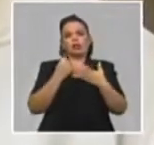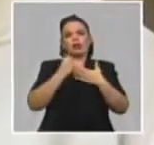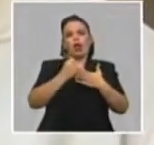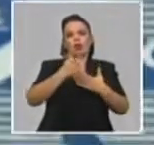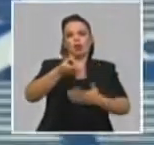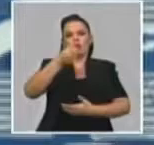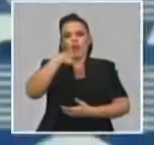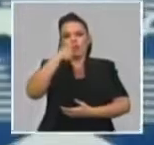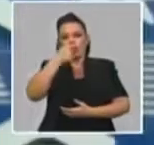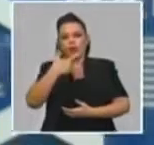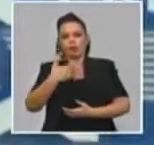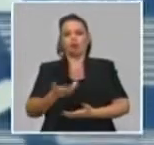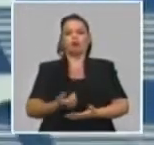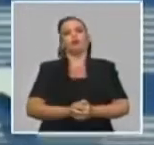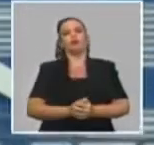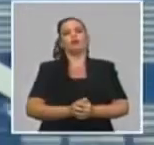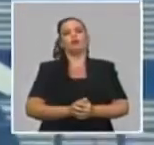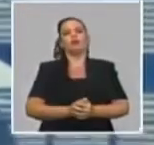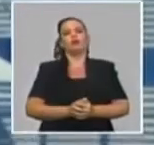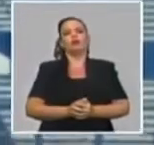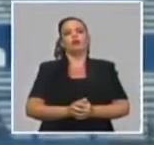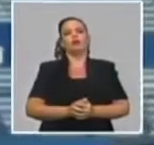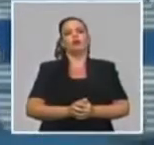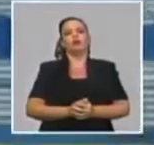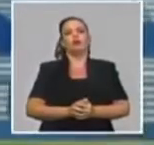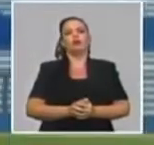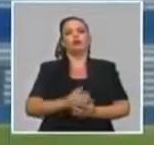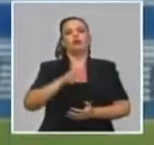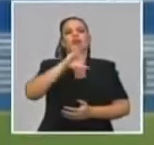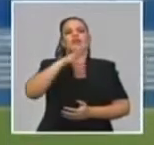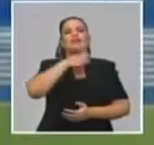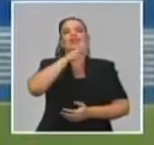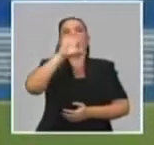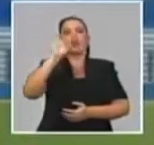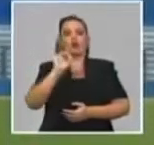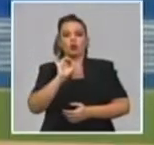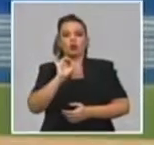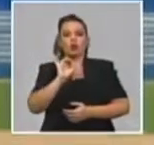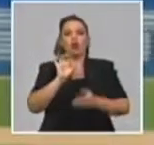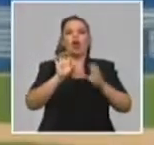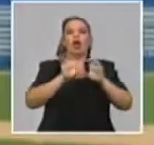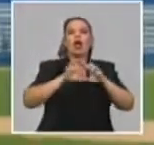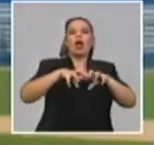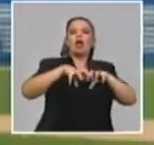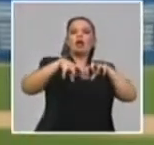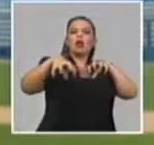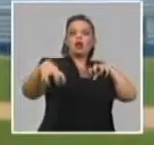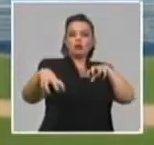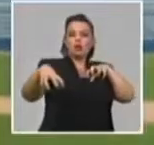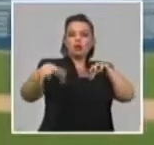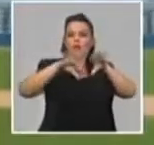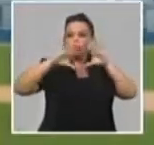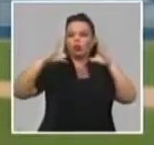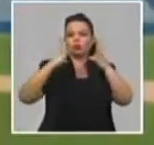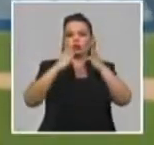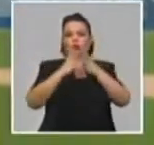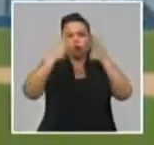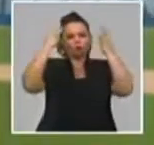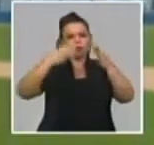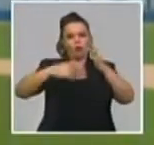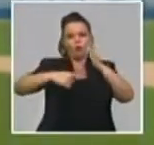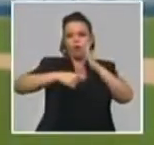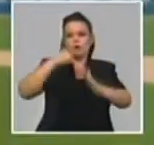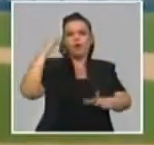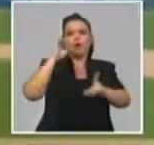enfrentamiento del virus. El Consejo Popular Latinoamericano del Cerro, declarado en aislamiento total desde el día 8 de mayo, mantiene un